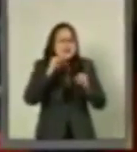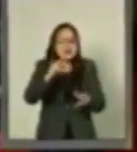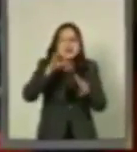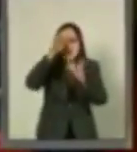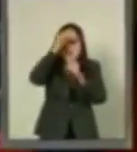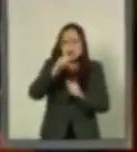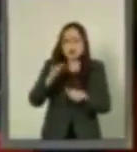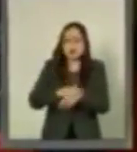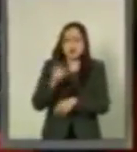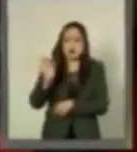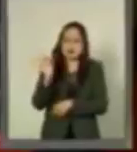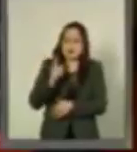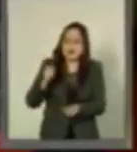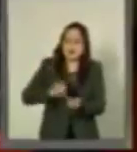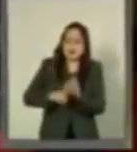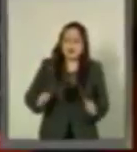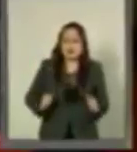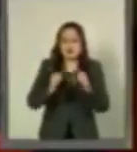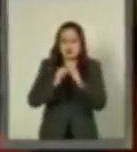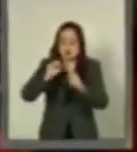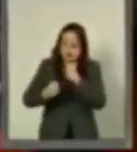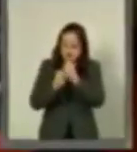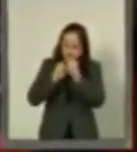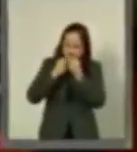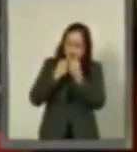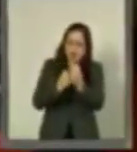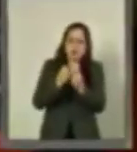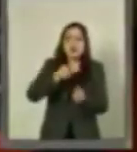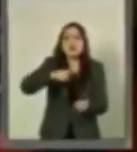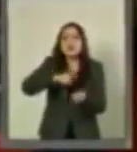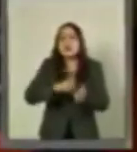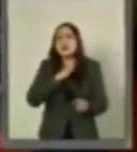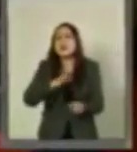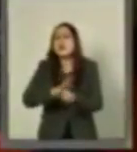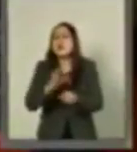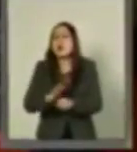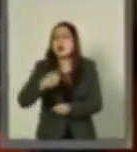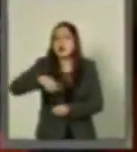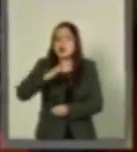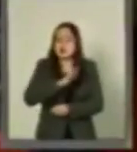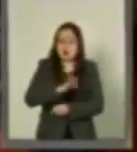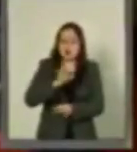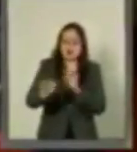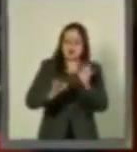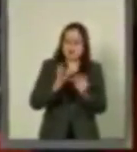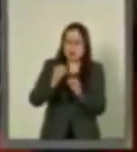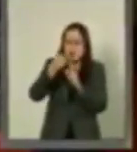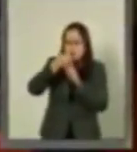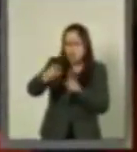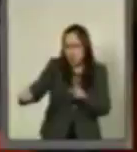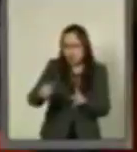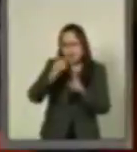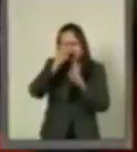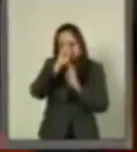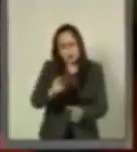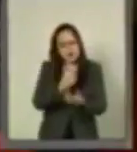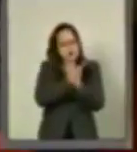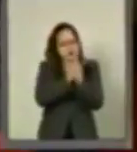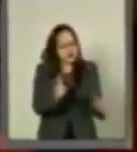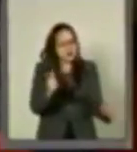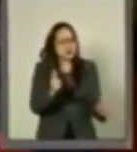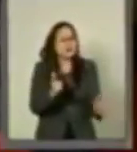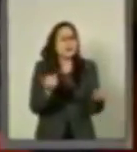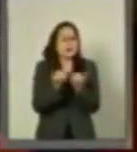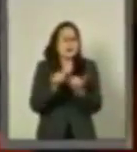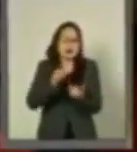Porque tener instituciones democráticas fuertes nos permiten civilidad, nos permiten libertad y